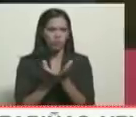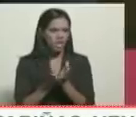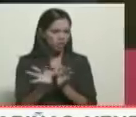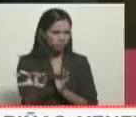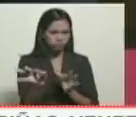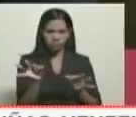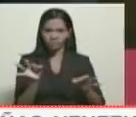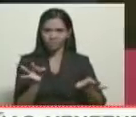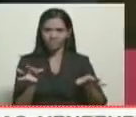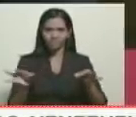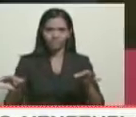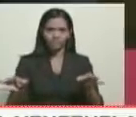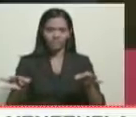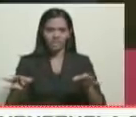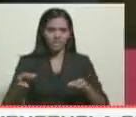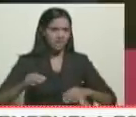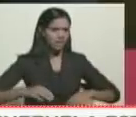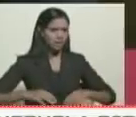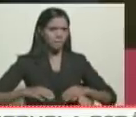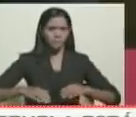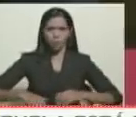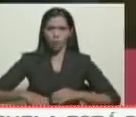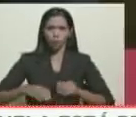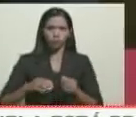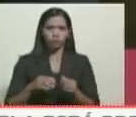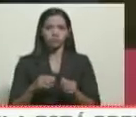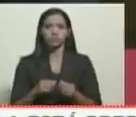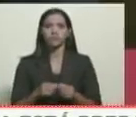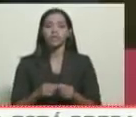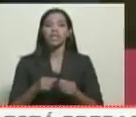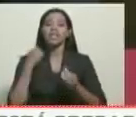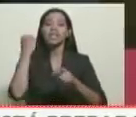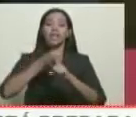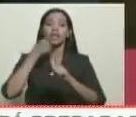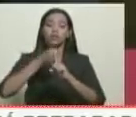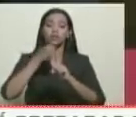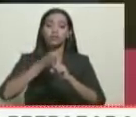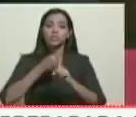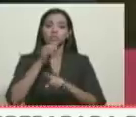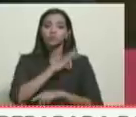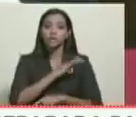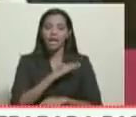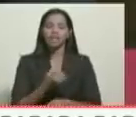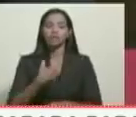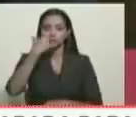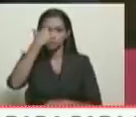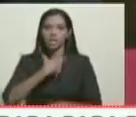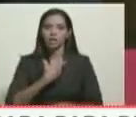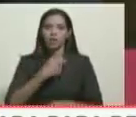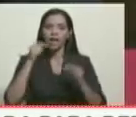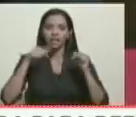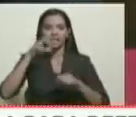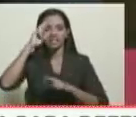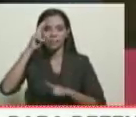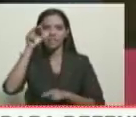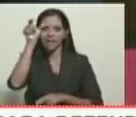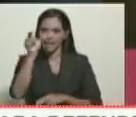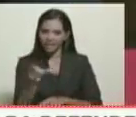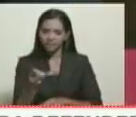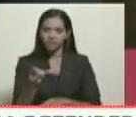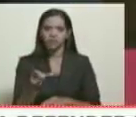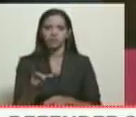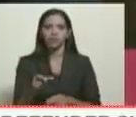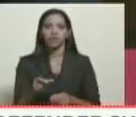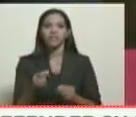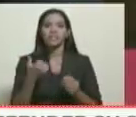previamente, las poses. No, mira, la lucha social es algo muy serio. Aquí hay que respetar a la gente, al ciudadano. Y